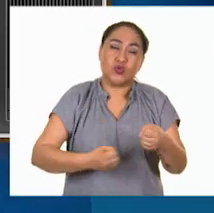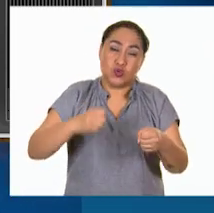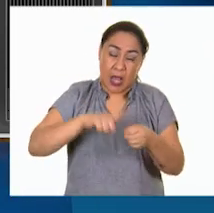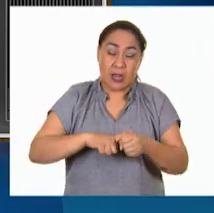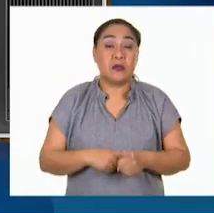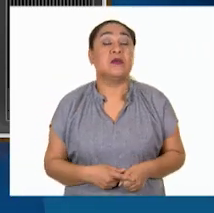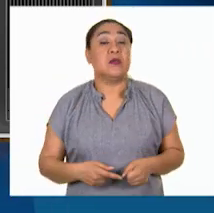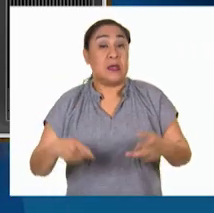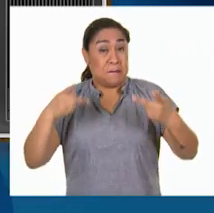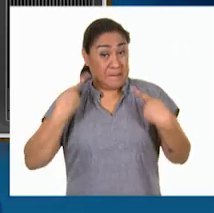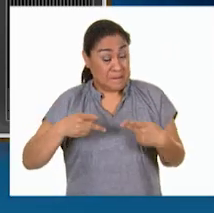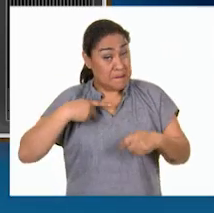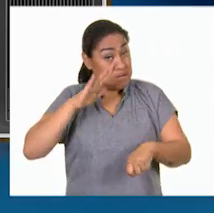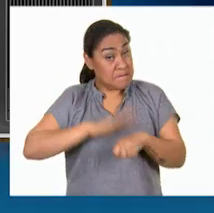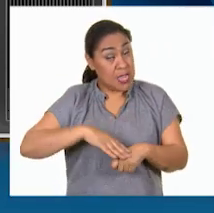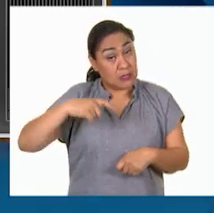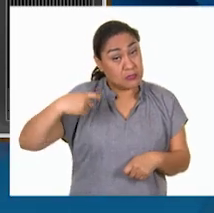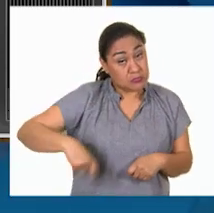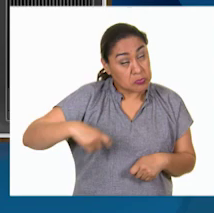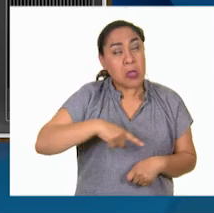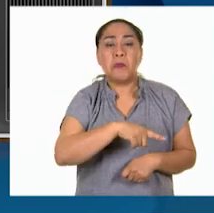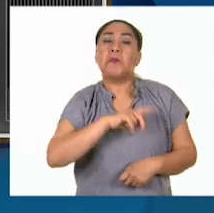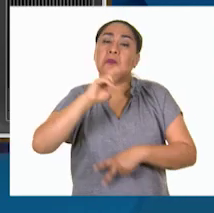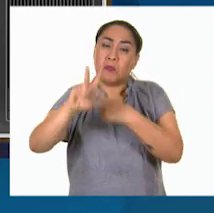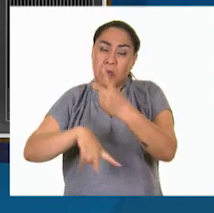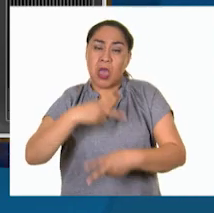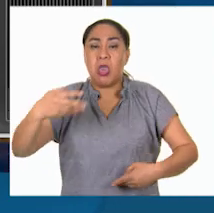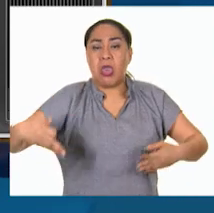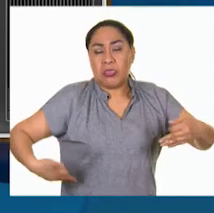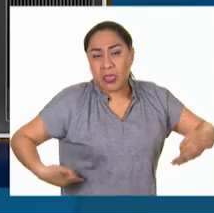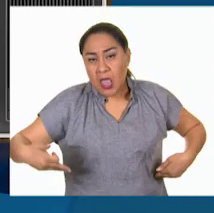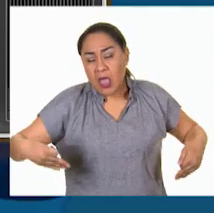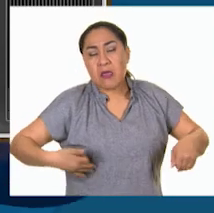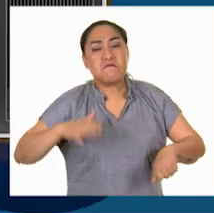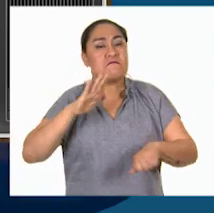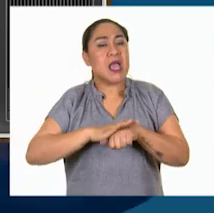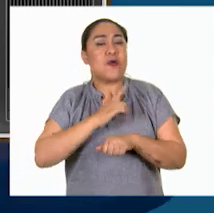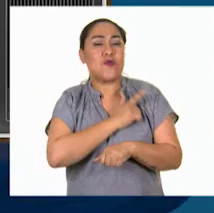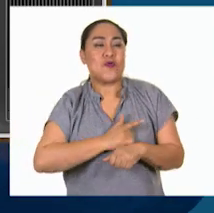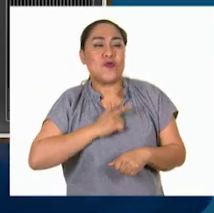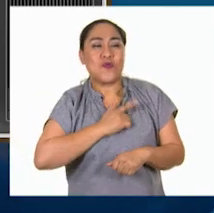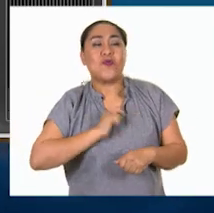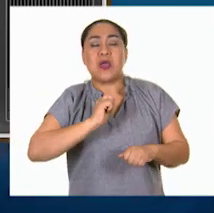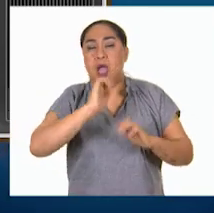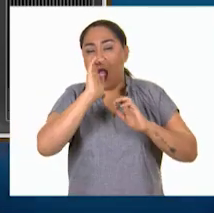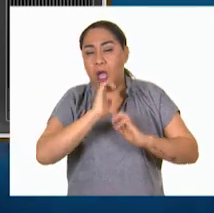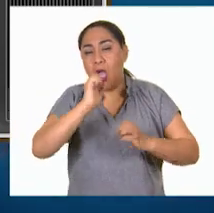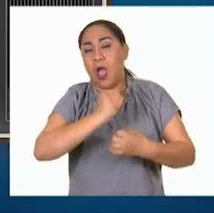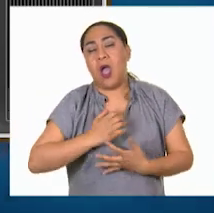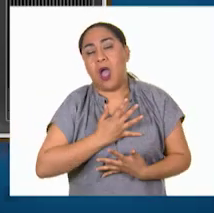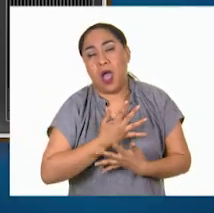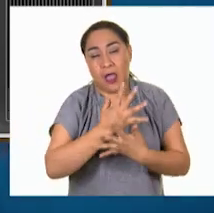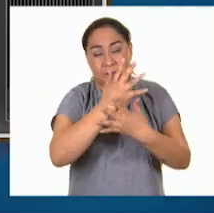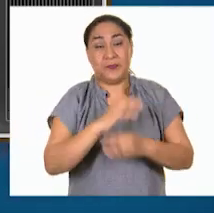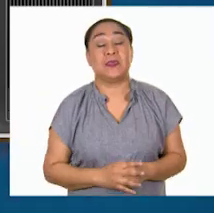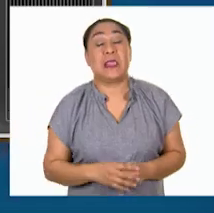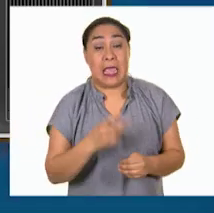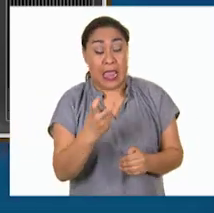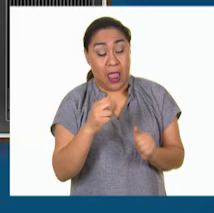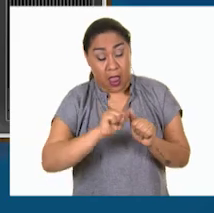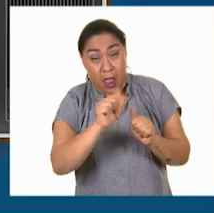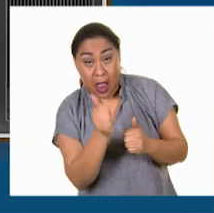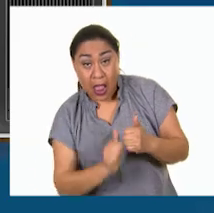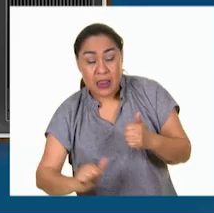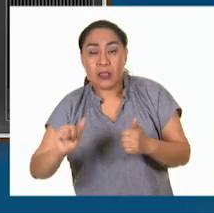más dinero iba al teatro, se volvieron amantes de la ópera y el arte tuvo